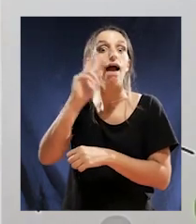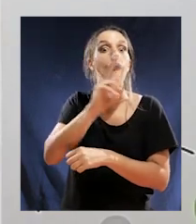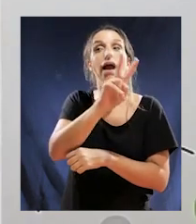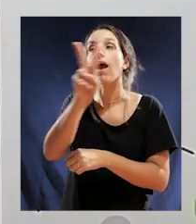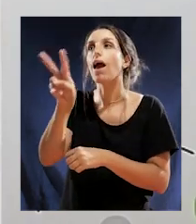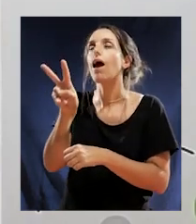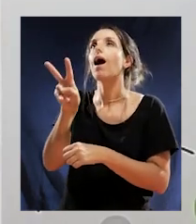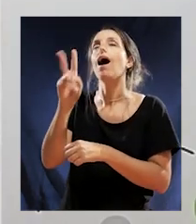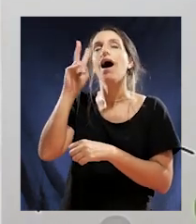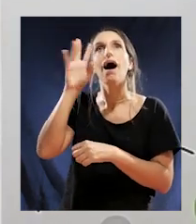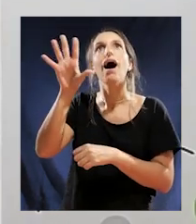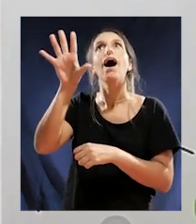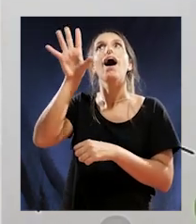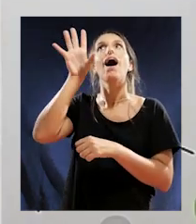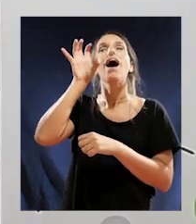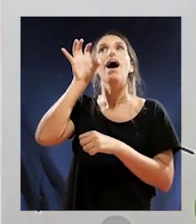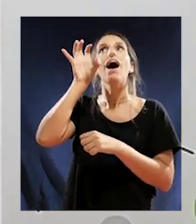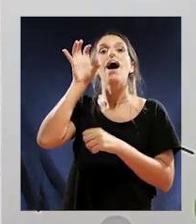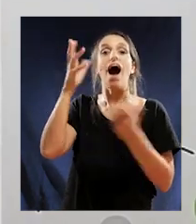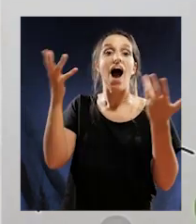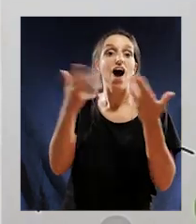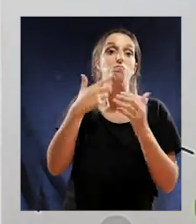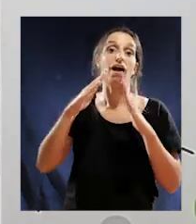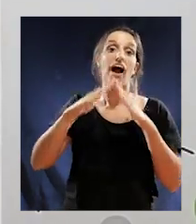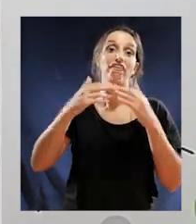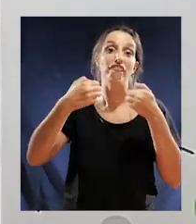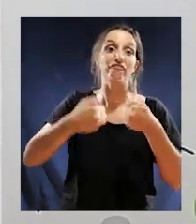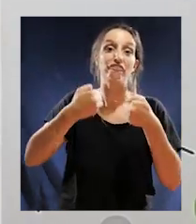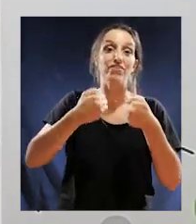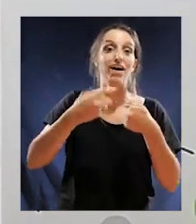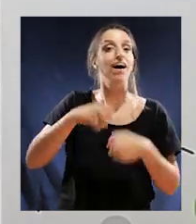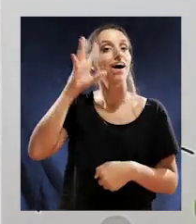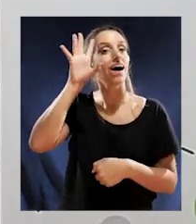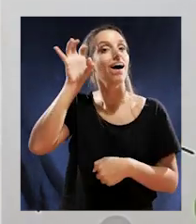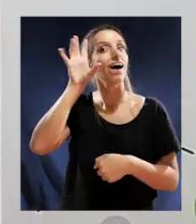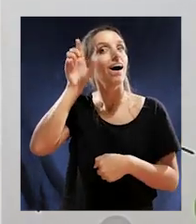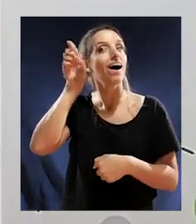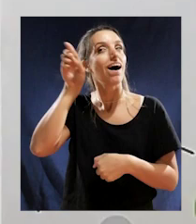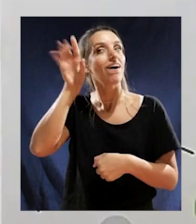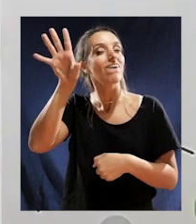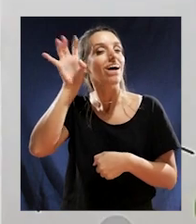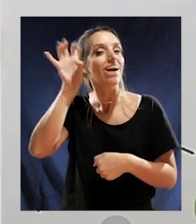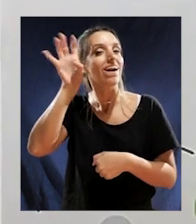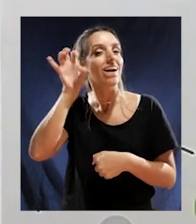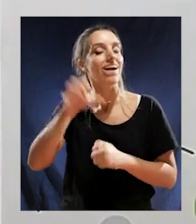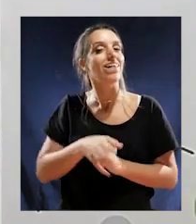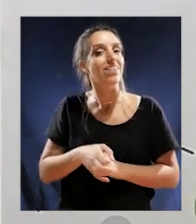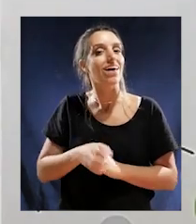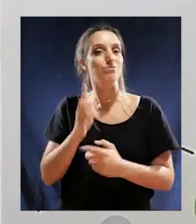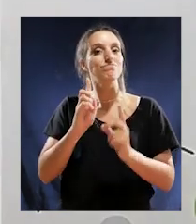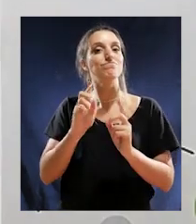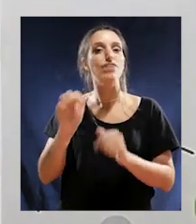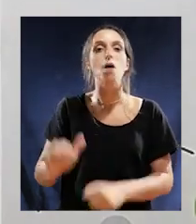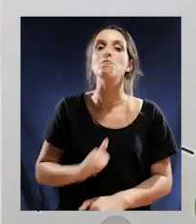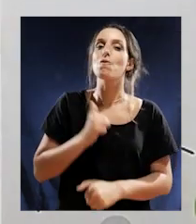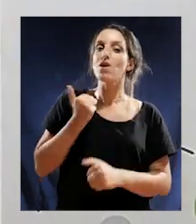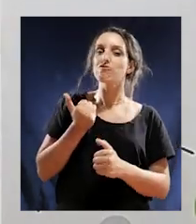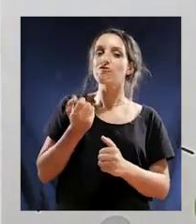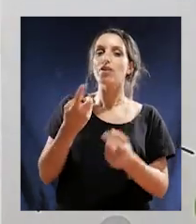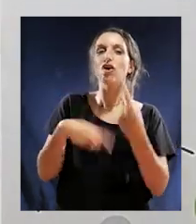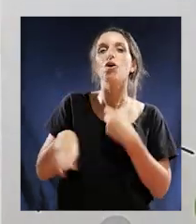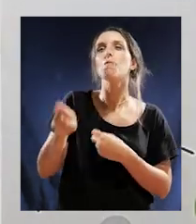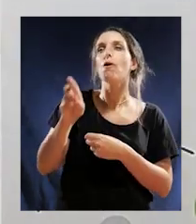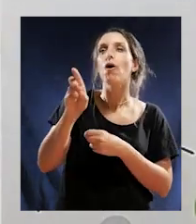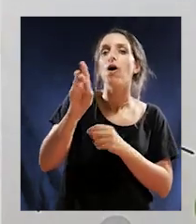seguramente nos acompañen en estas nuevas rutinas y en este tiempo entre paréntesis pero que tenemos que aprovecharlas y tomar de ellas